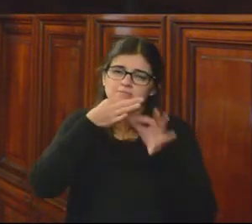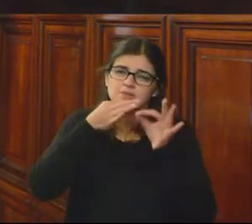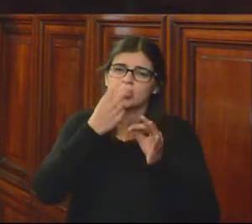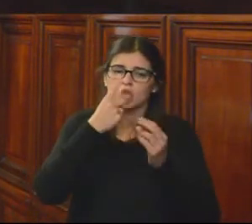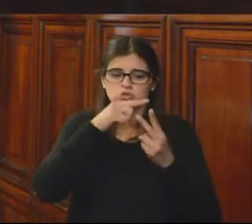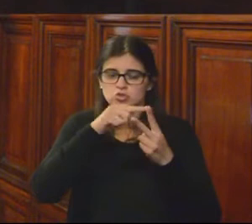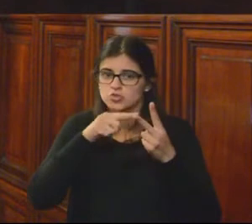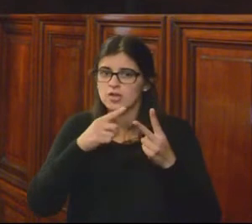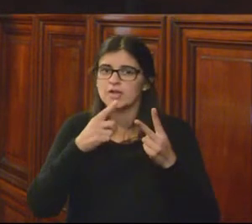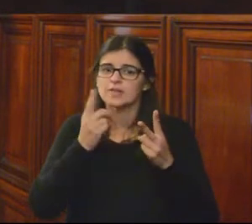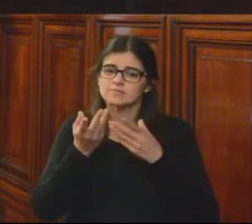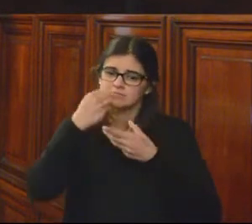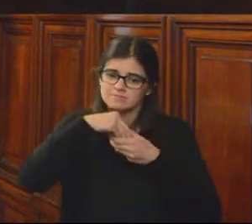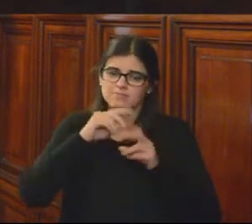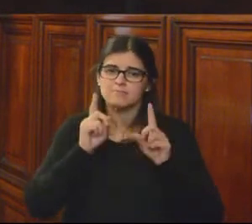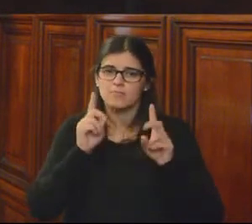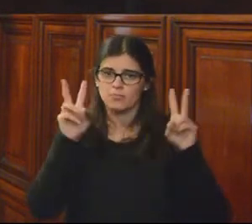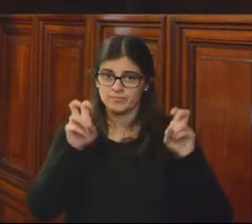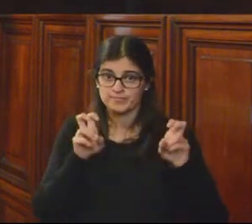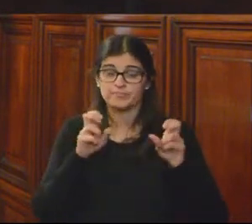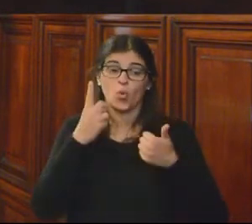aspectos que están vinculados a esto. Uno es